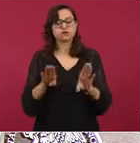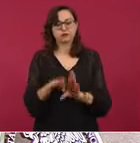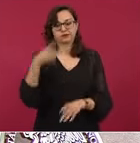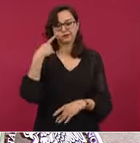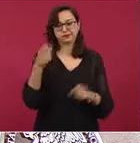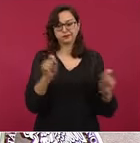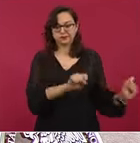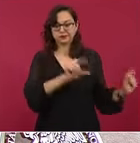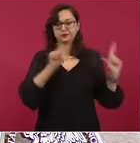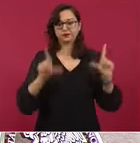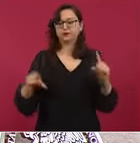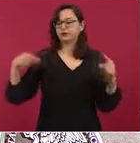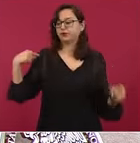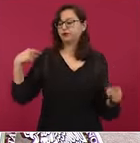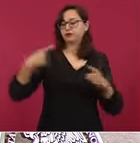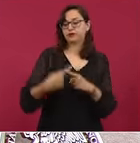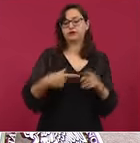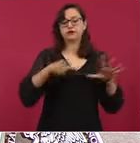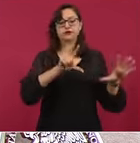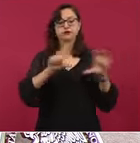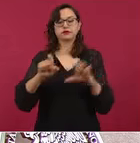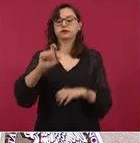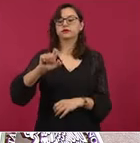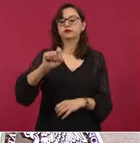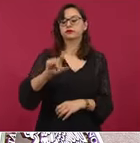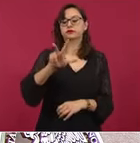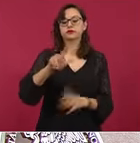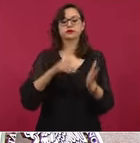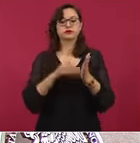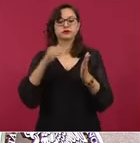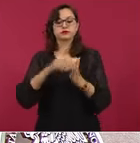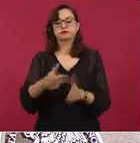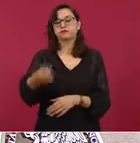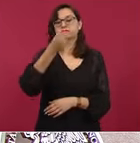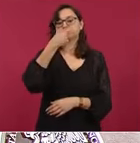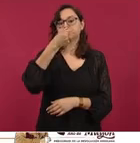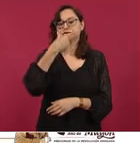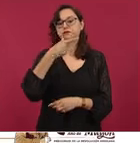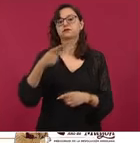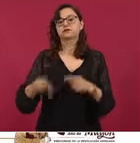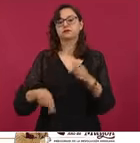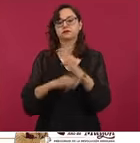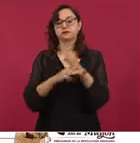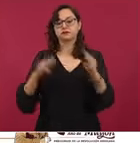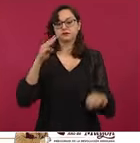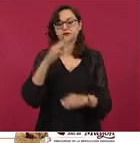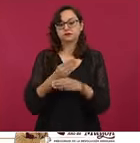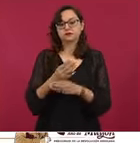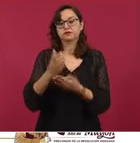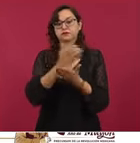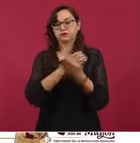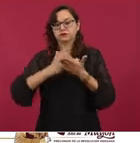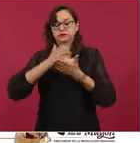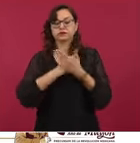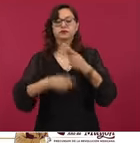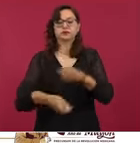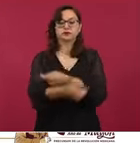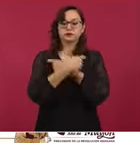que hasta hoy se han distribuido 728 millones de medicamentos y material de curación, lo que significa